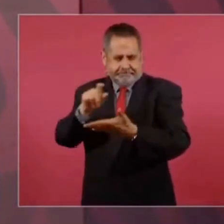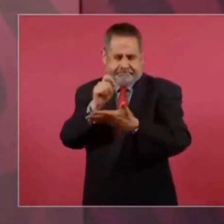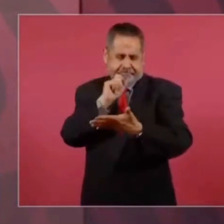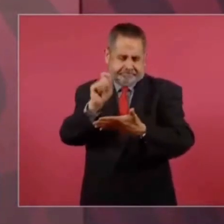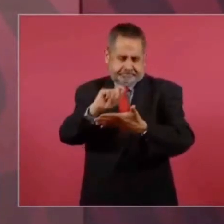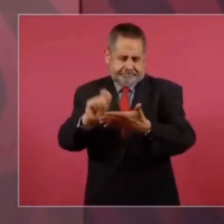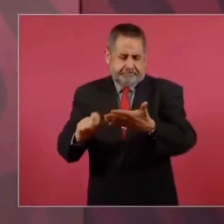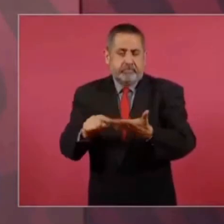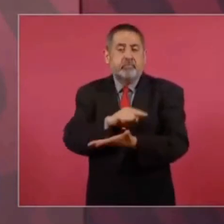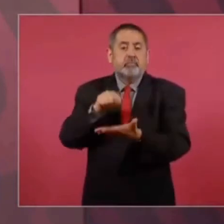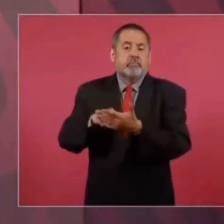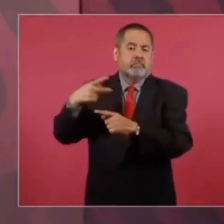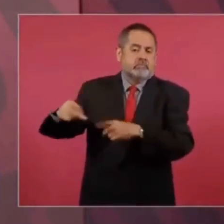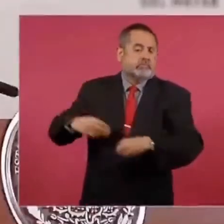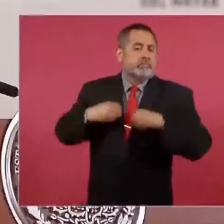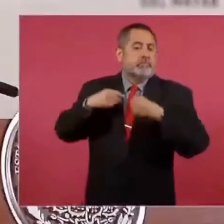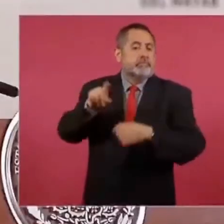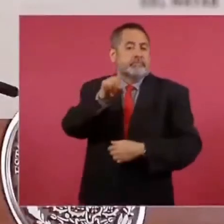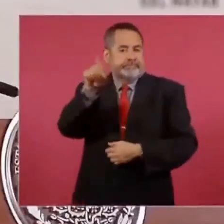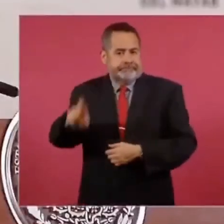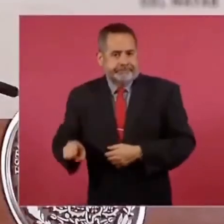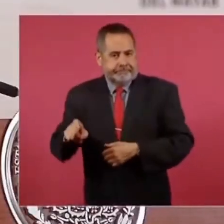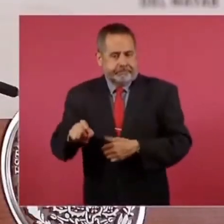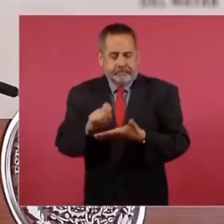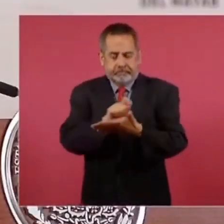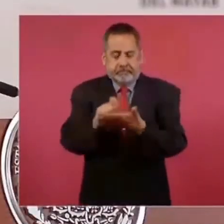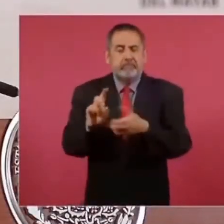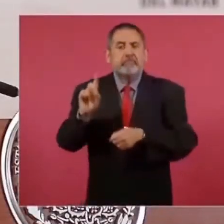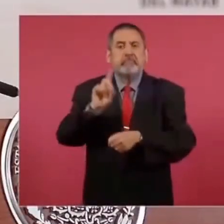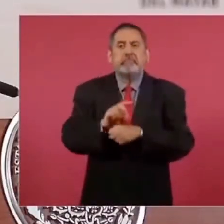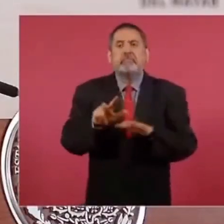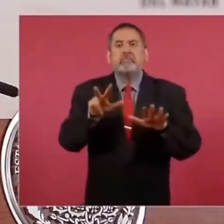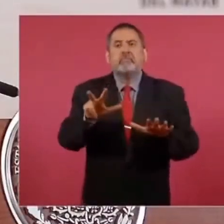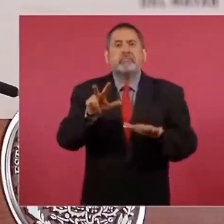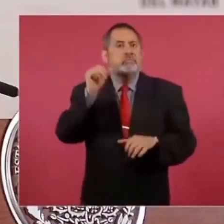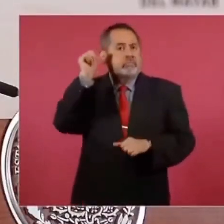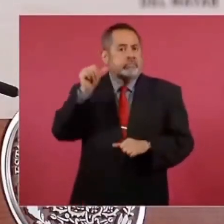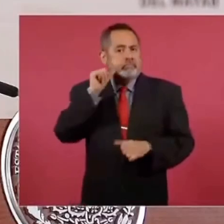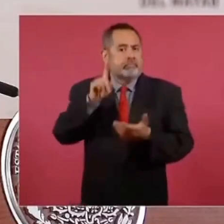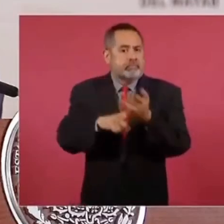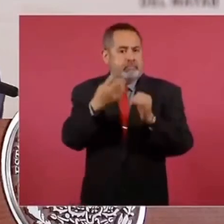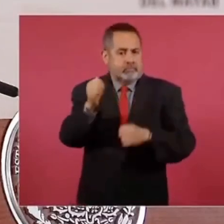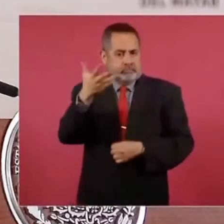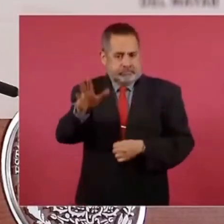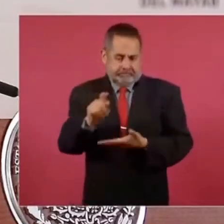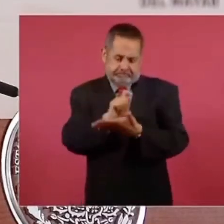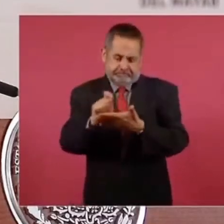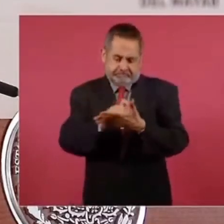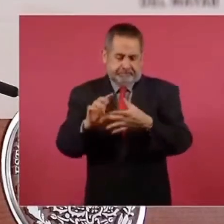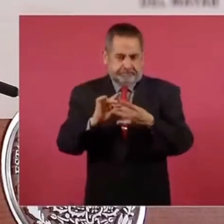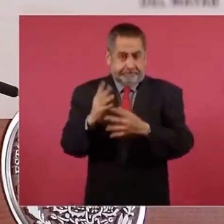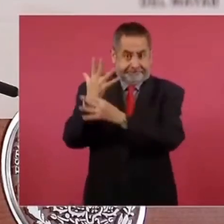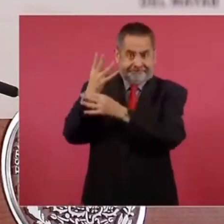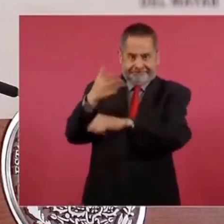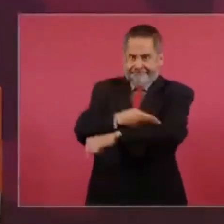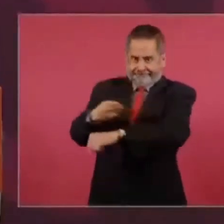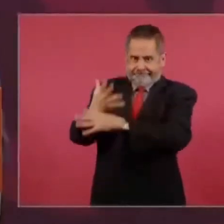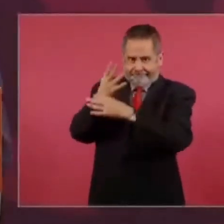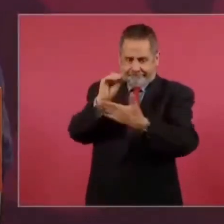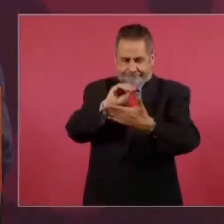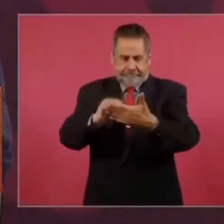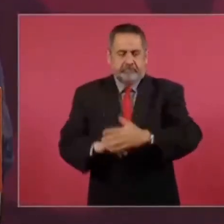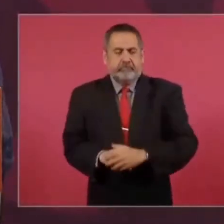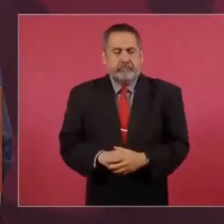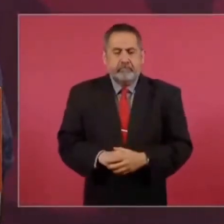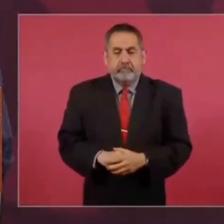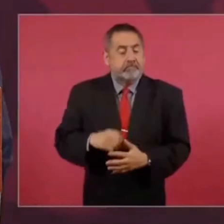en San Antonio, Texas, del 18 de abril de 1910, le cuenta, lo cito: con el